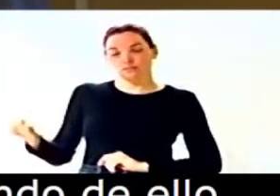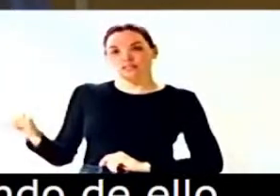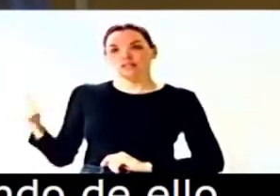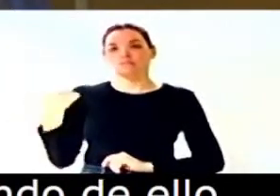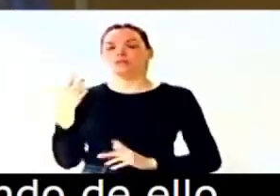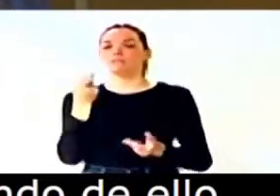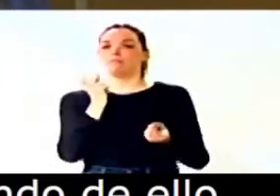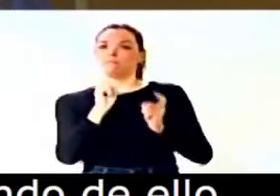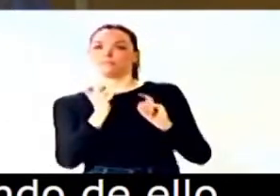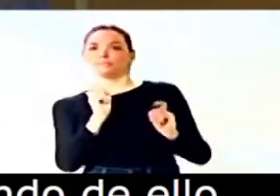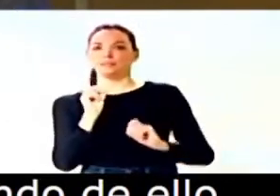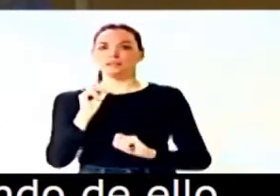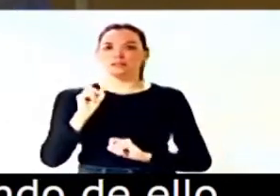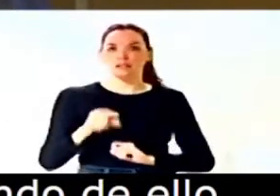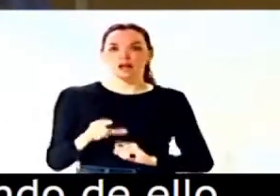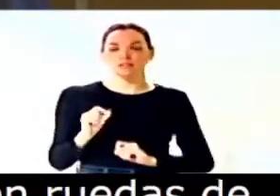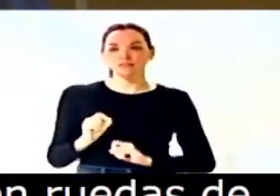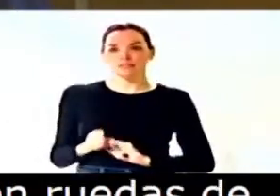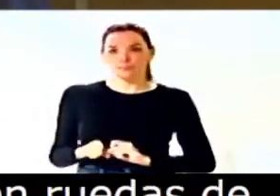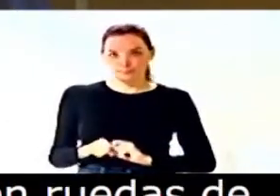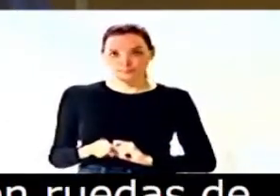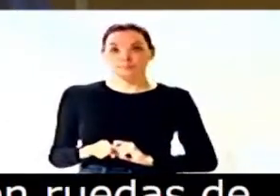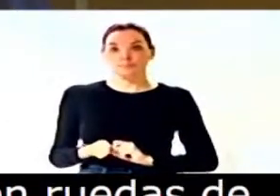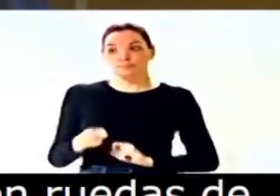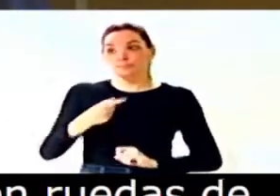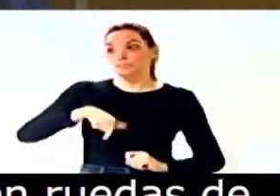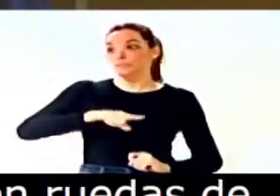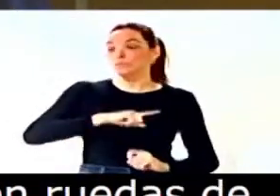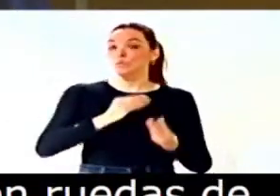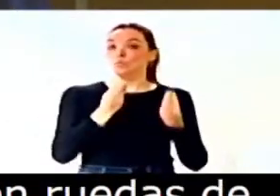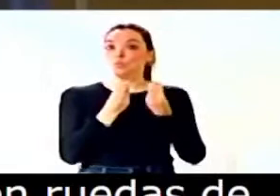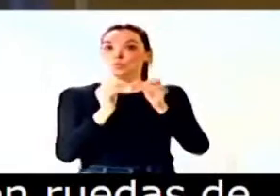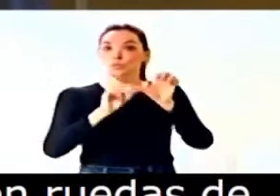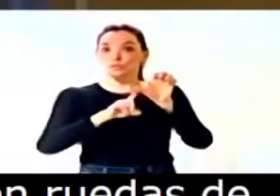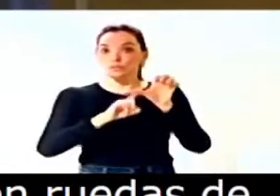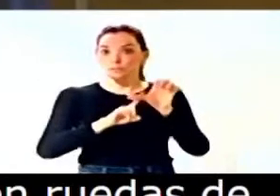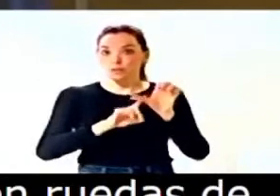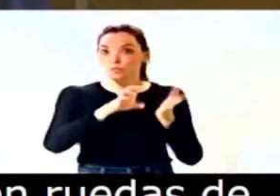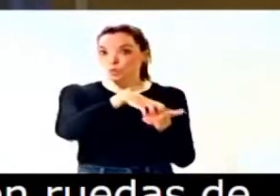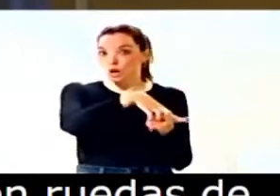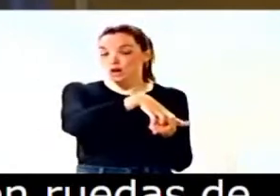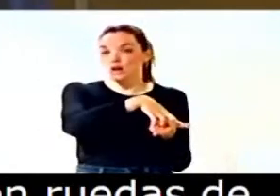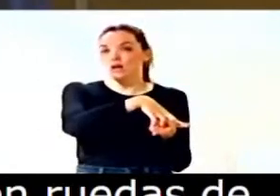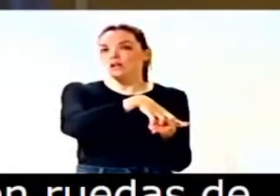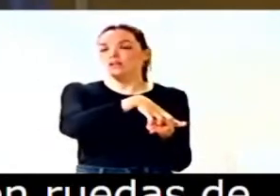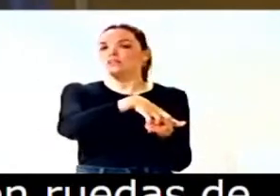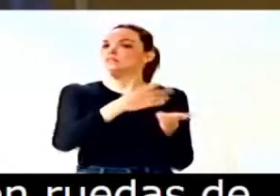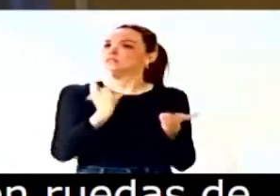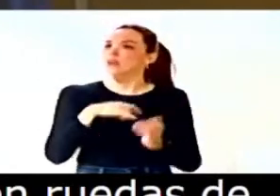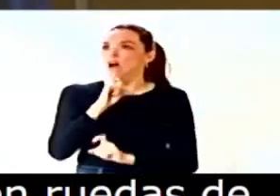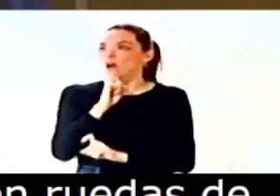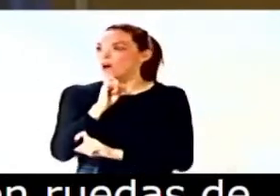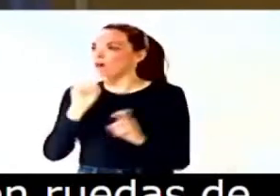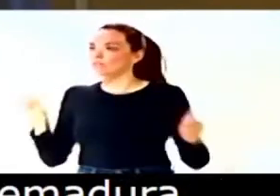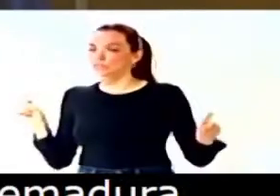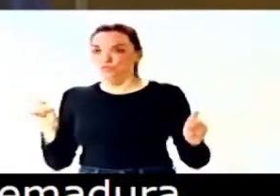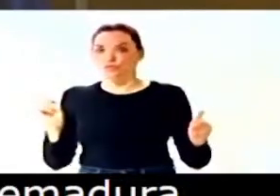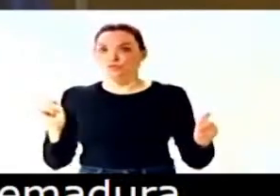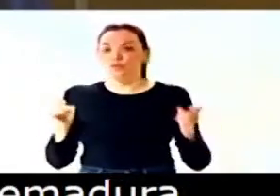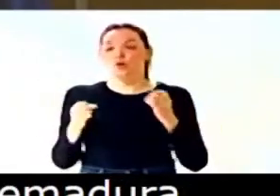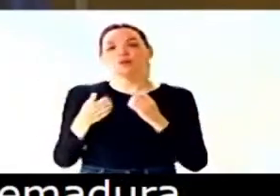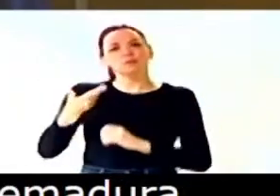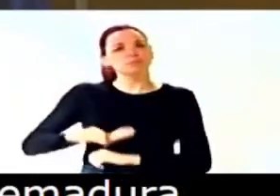en ruedas de prensa, hemos estado desde la Junta de Extremadura diciendo que era fundamental que el Gobierno de